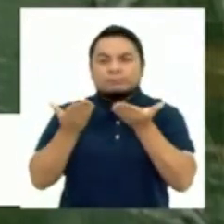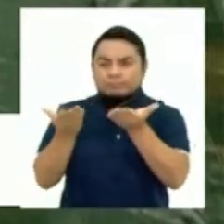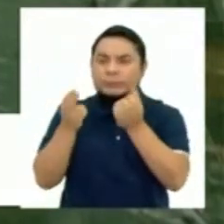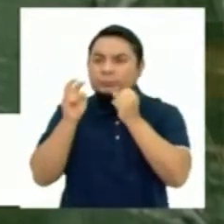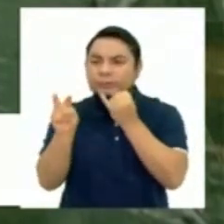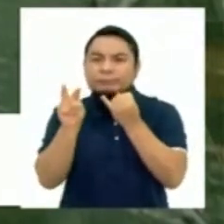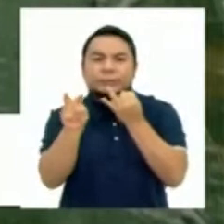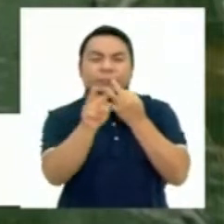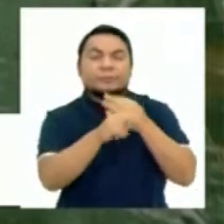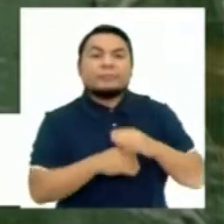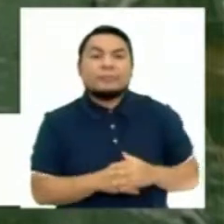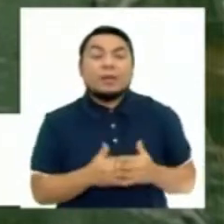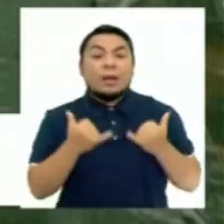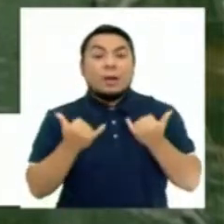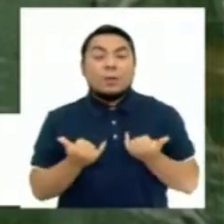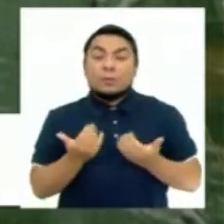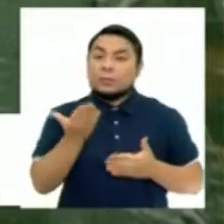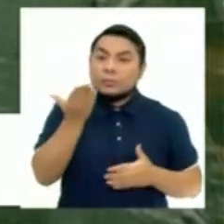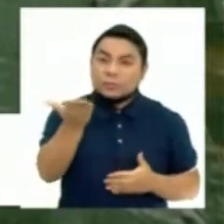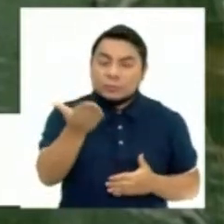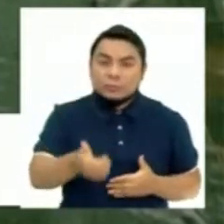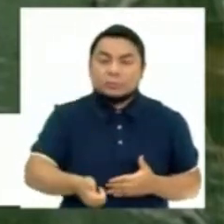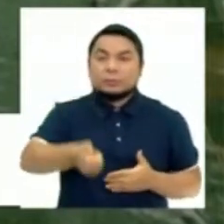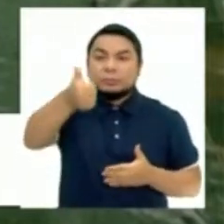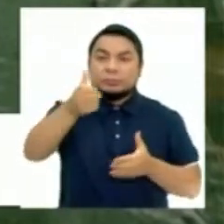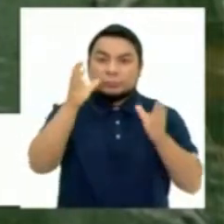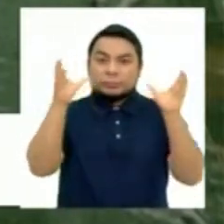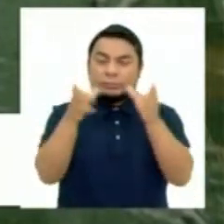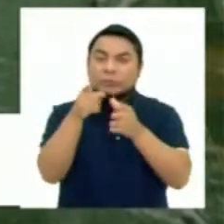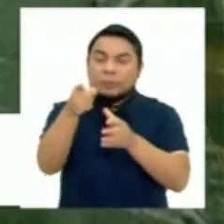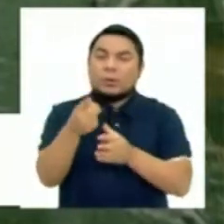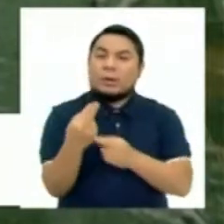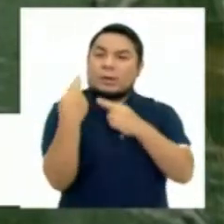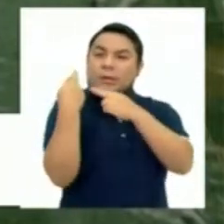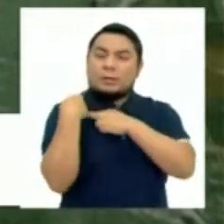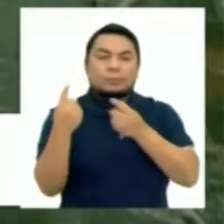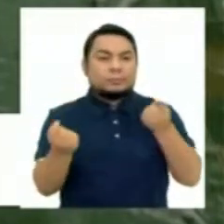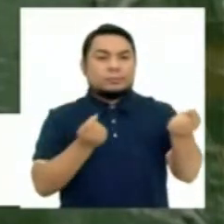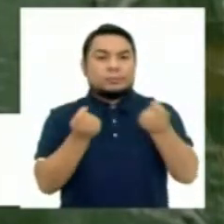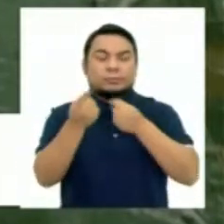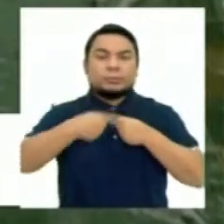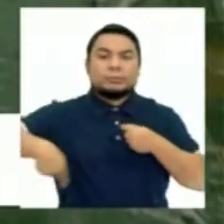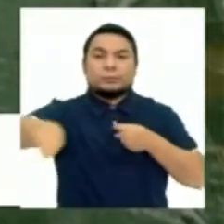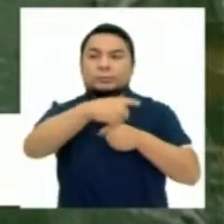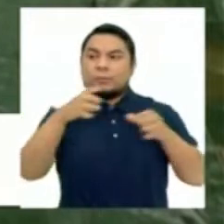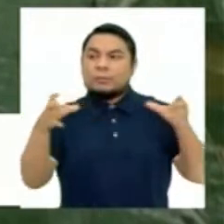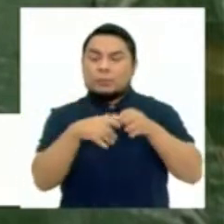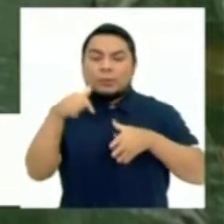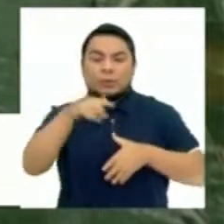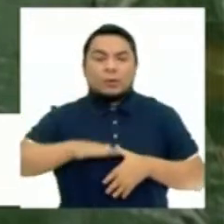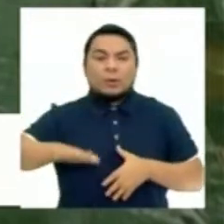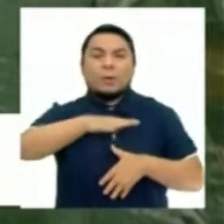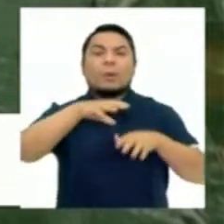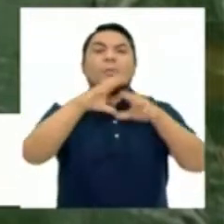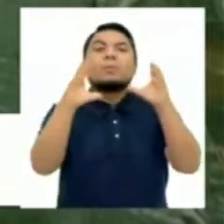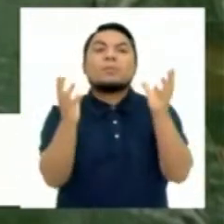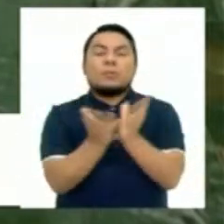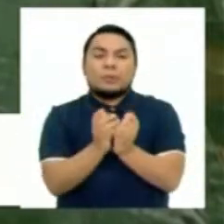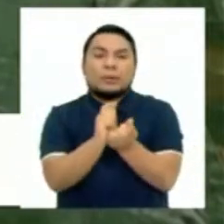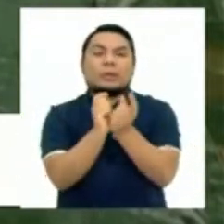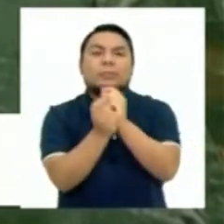Le corresponde a usted, señor presidente, la alta responsabilidad de conducir la Asamblea General en este mundo cambiante y